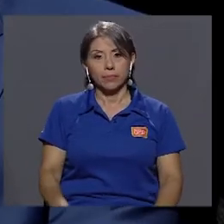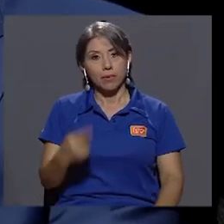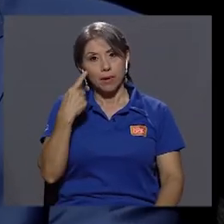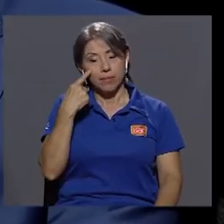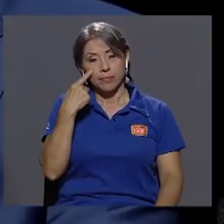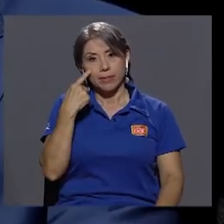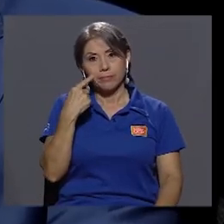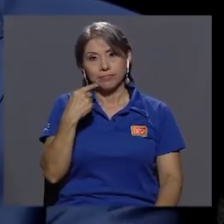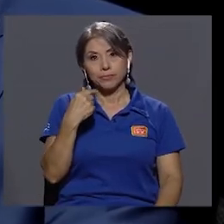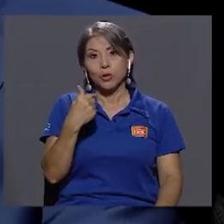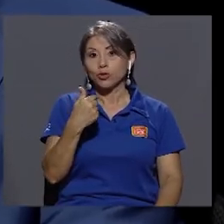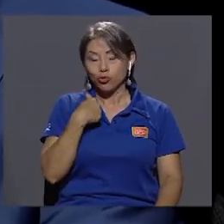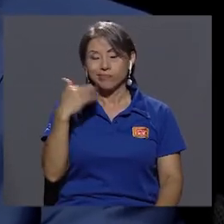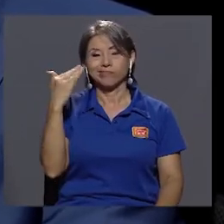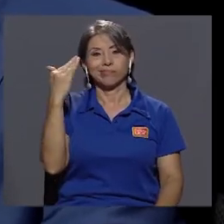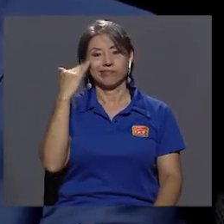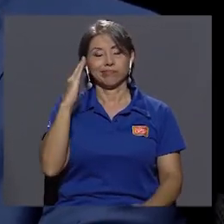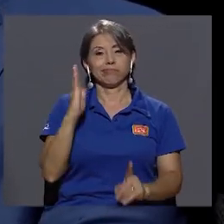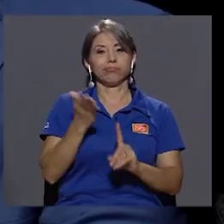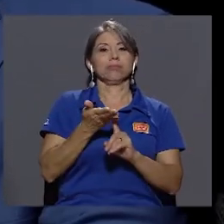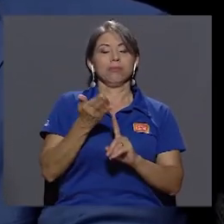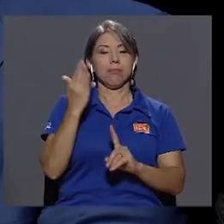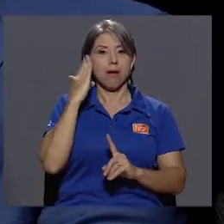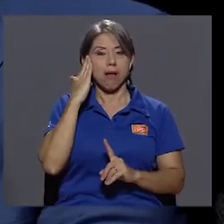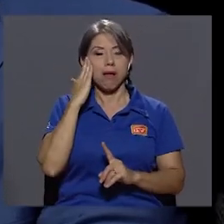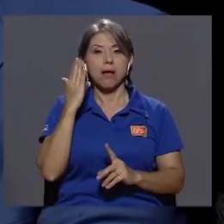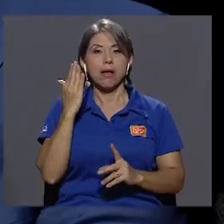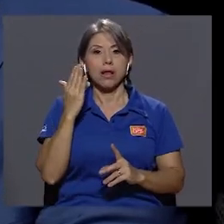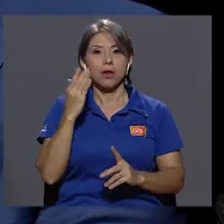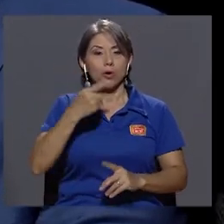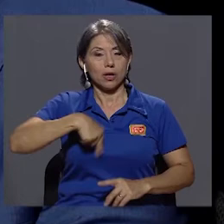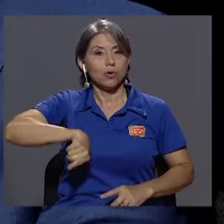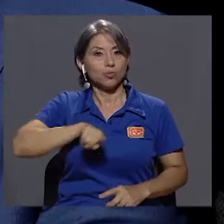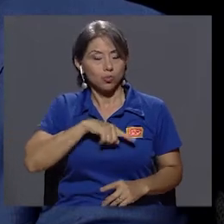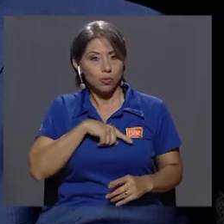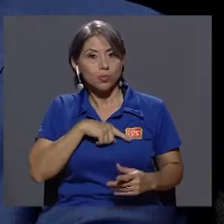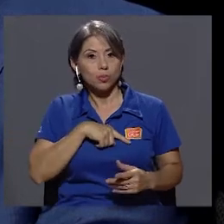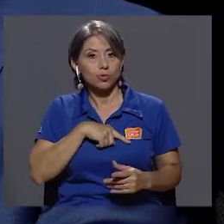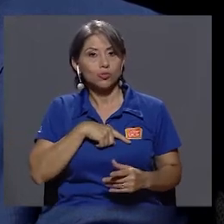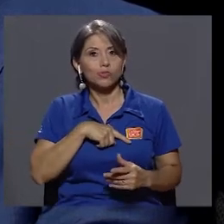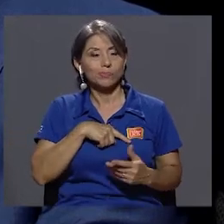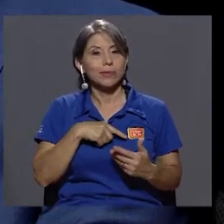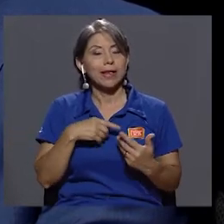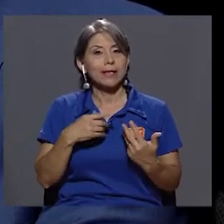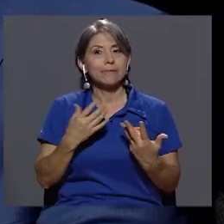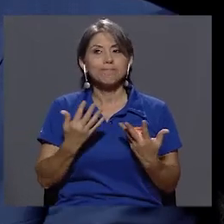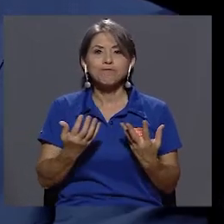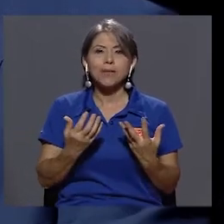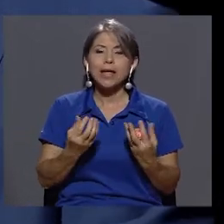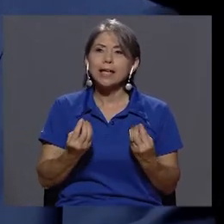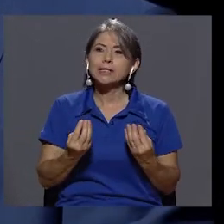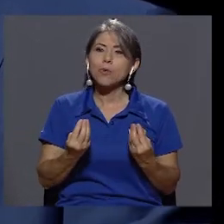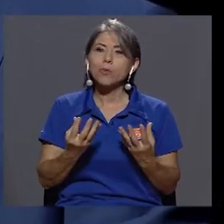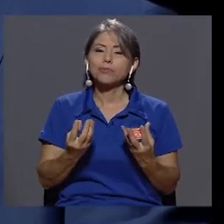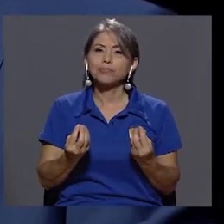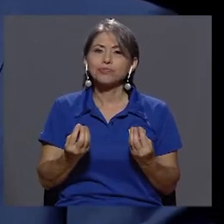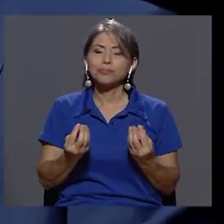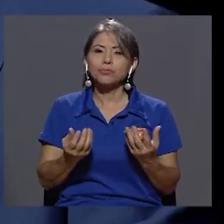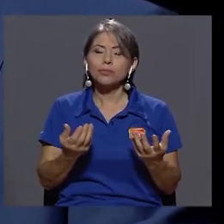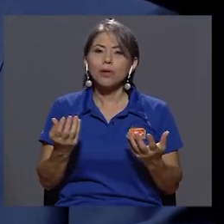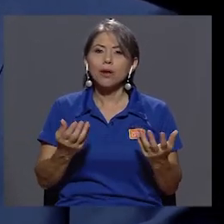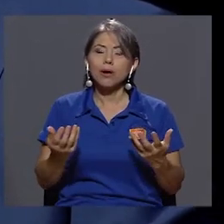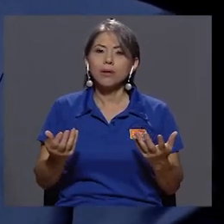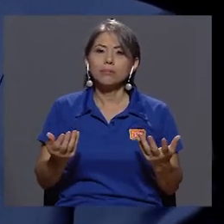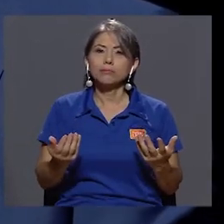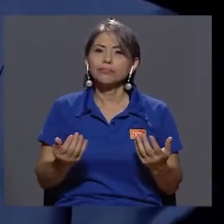me estoy convencido de que la lo que nosotros nos ha carecido y ahí ha sido como